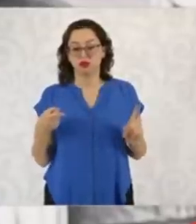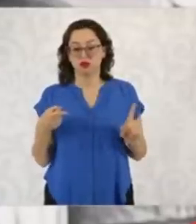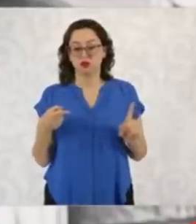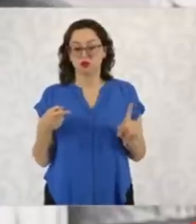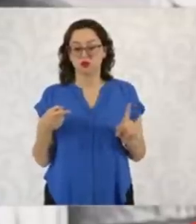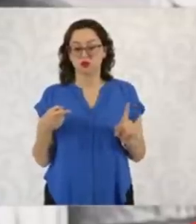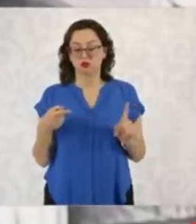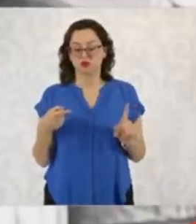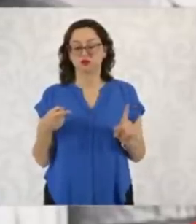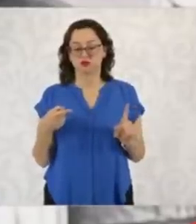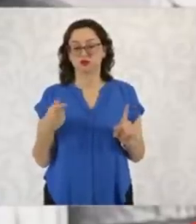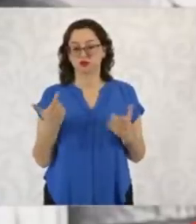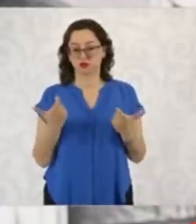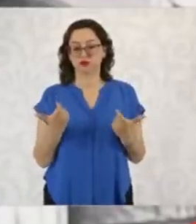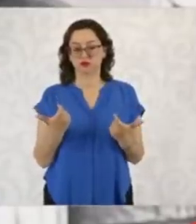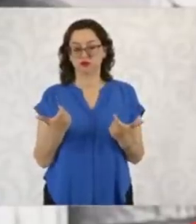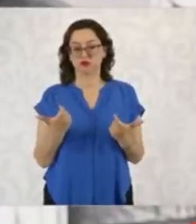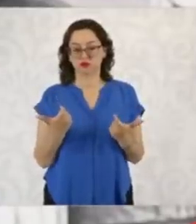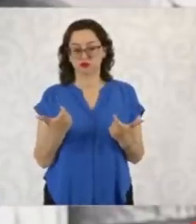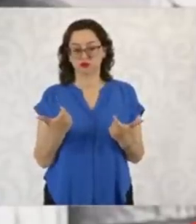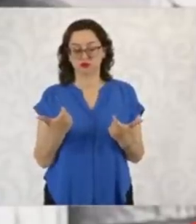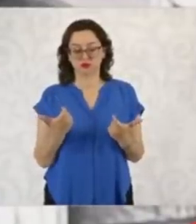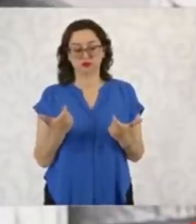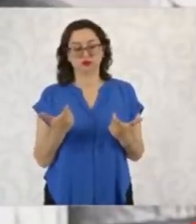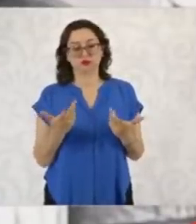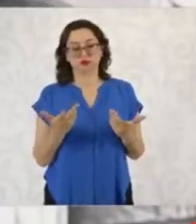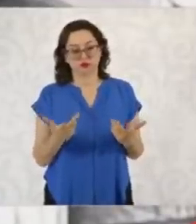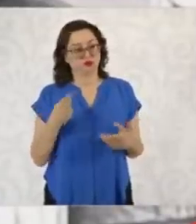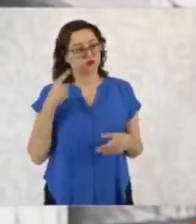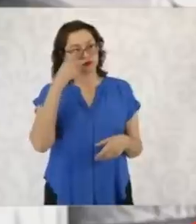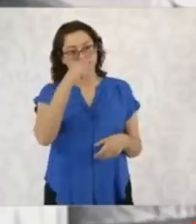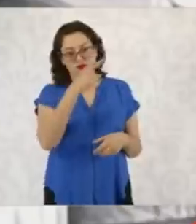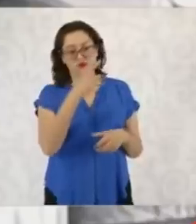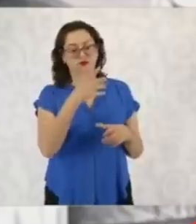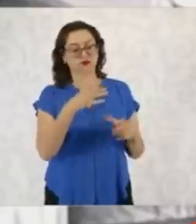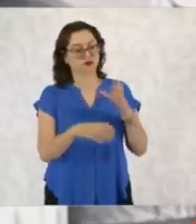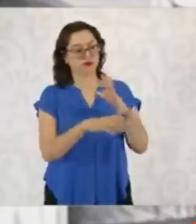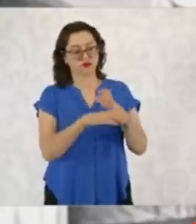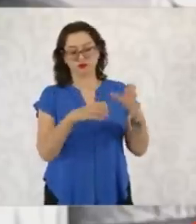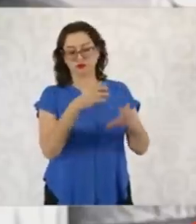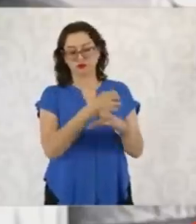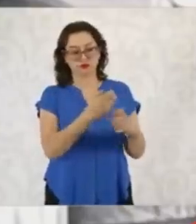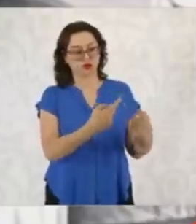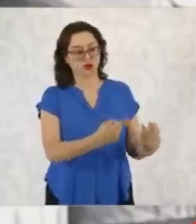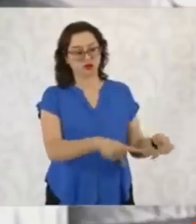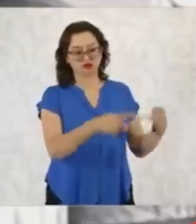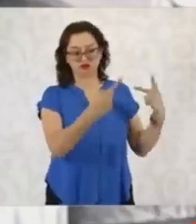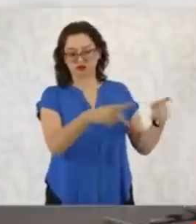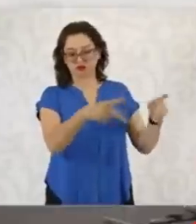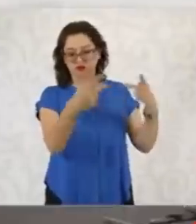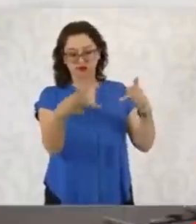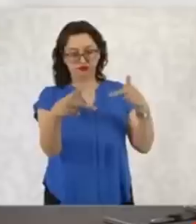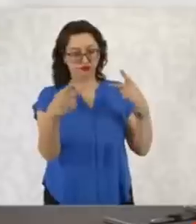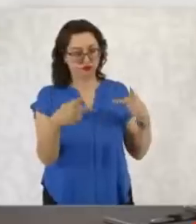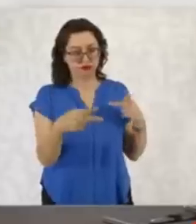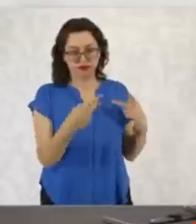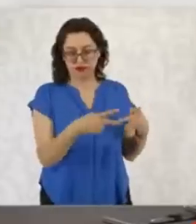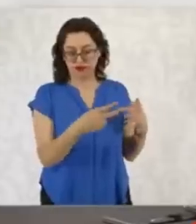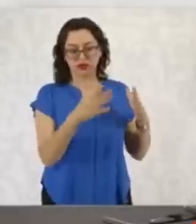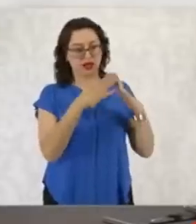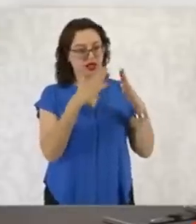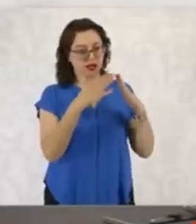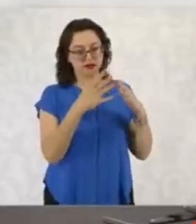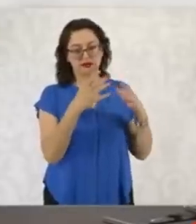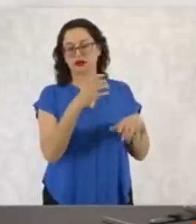en bienes que fueron vendidos en Estados Unidos, uno de los cuales, por cierto, no se ha vendido todavía,